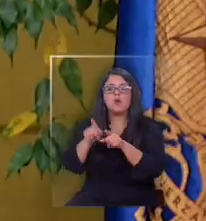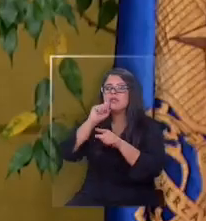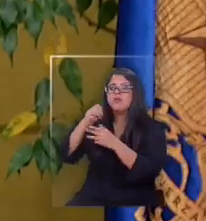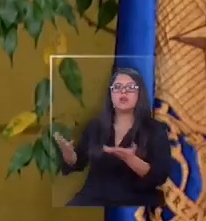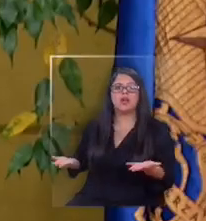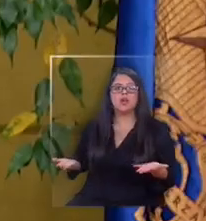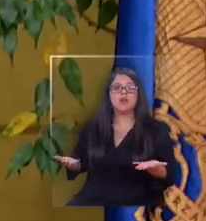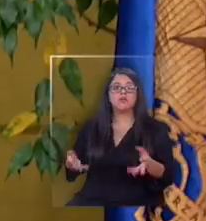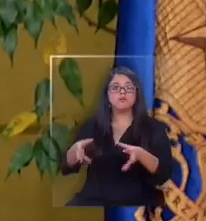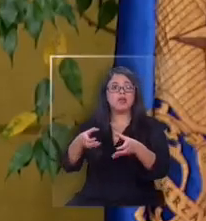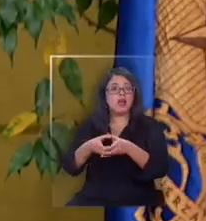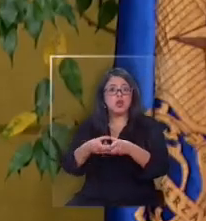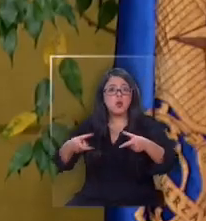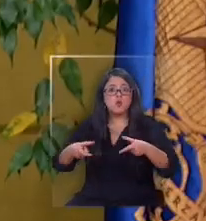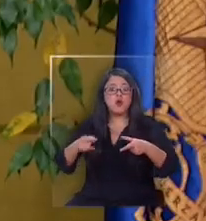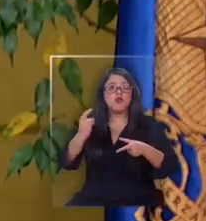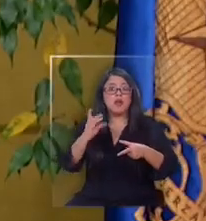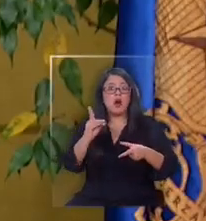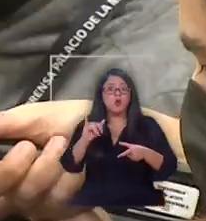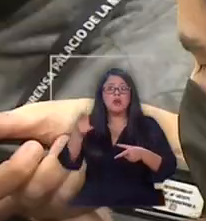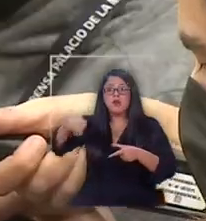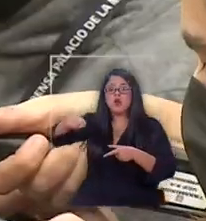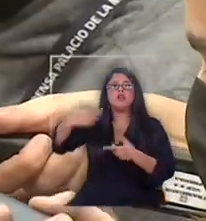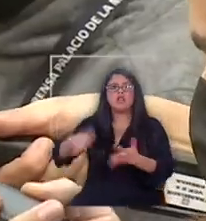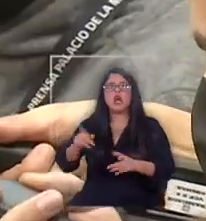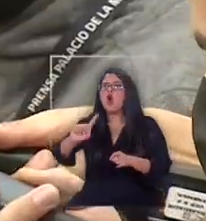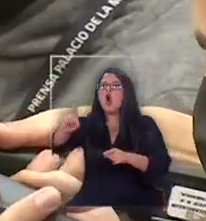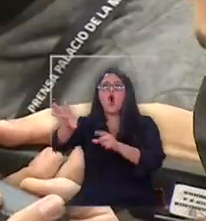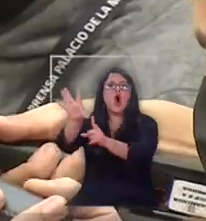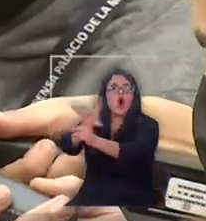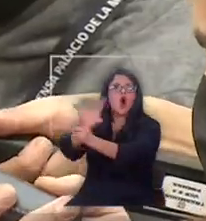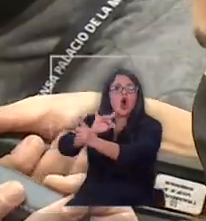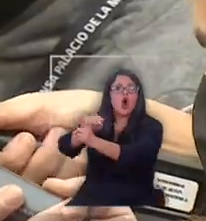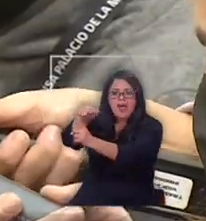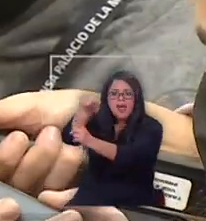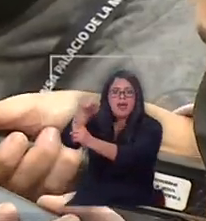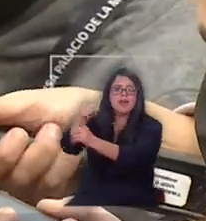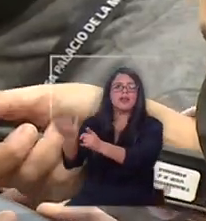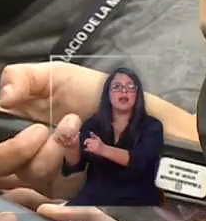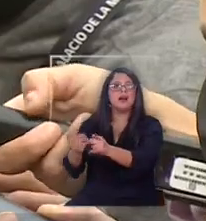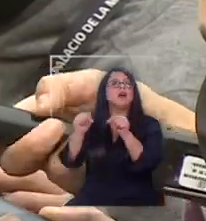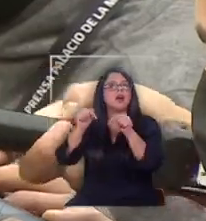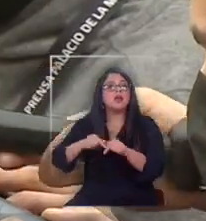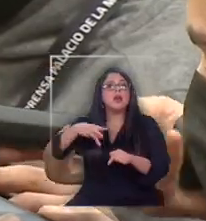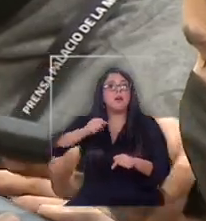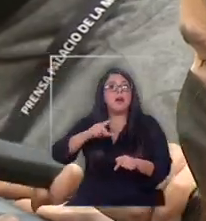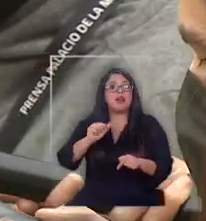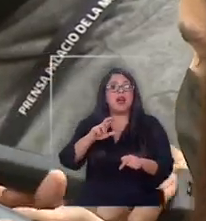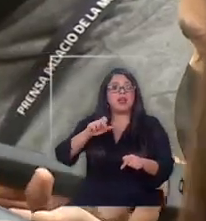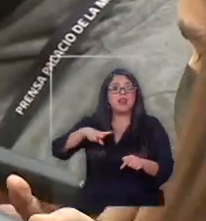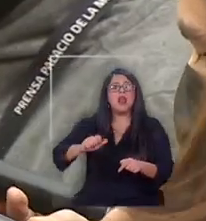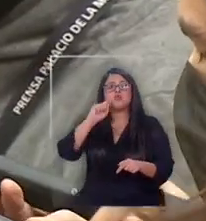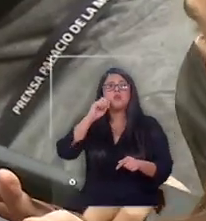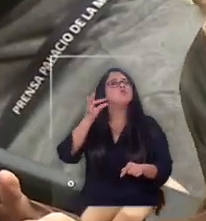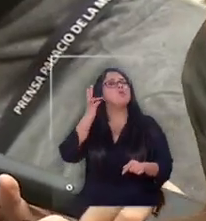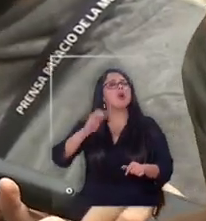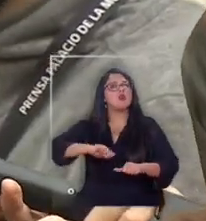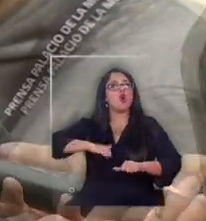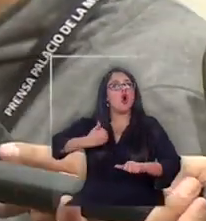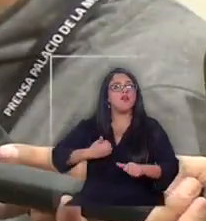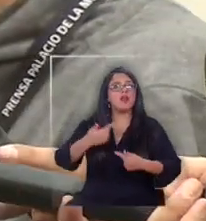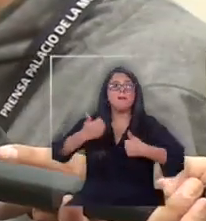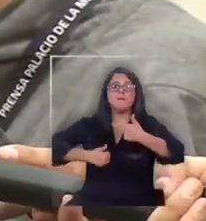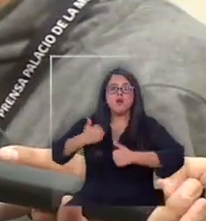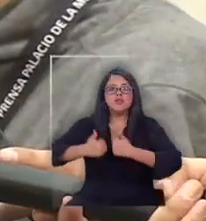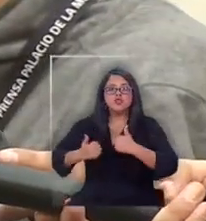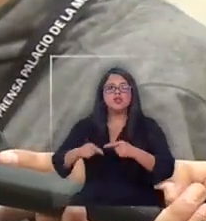era de la UDI insistió en que tenían que ser ellos. Acá no hay ningún coteo. Yo creo que Macarena Santelices es una mujer joven, profesional,